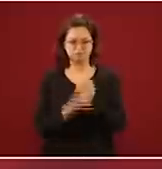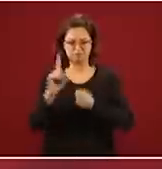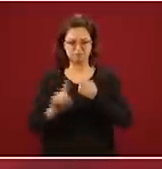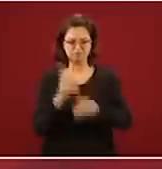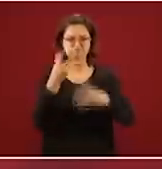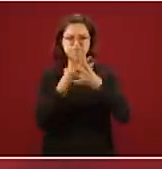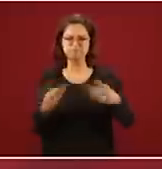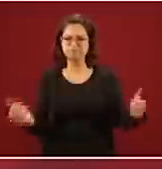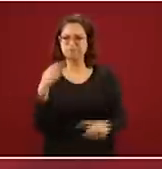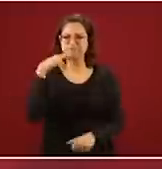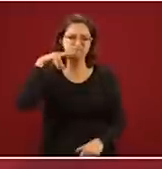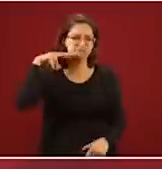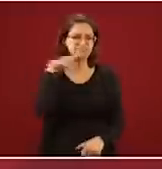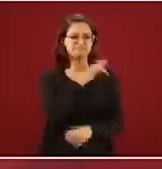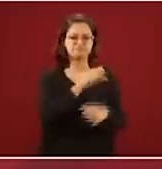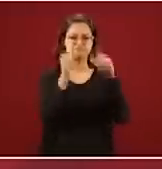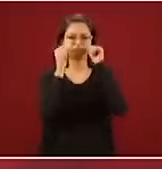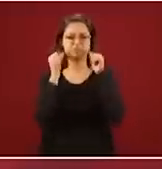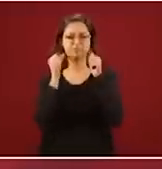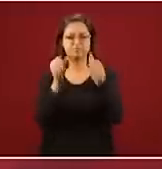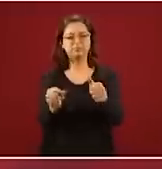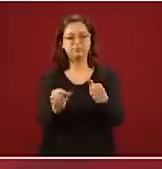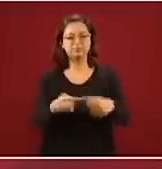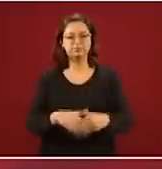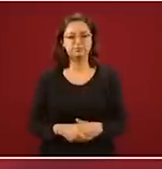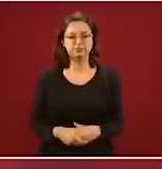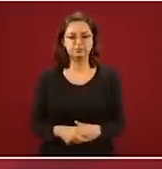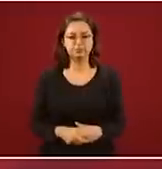inmediato esa demanda,